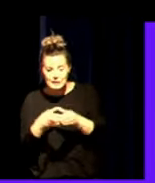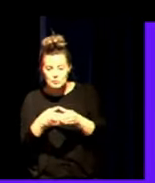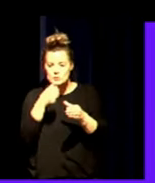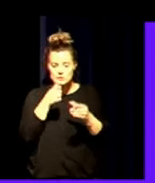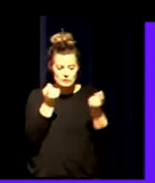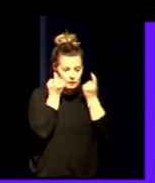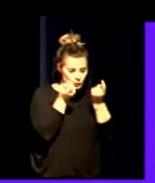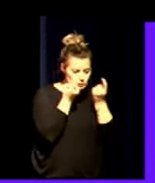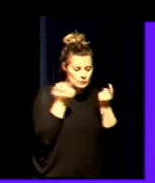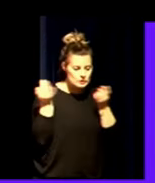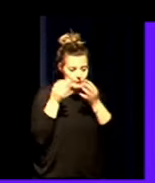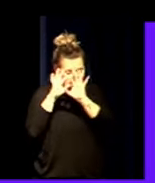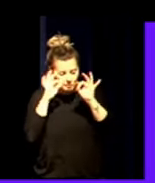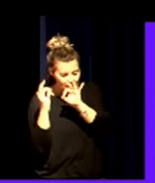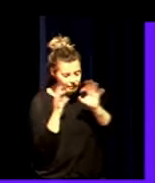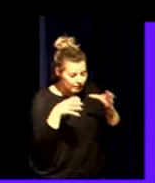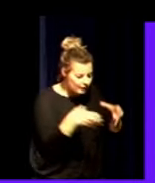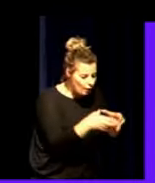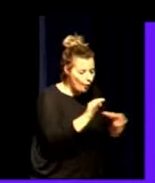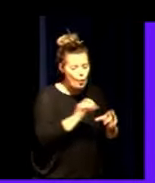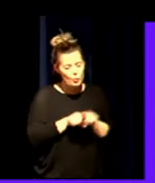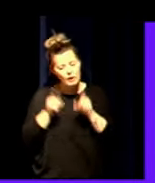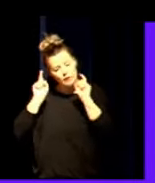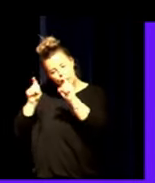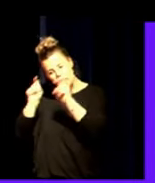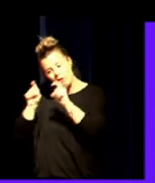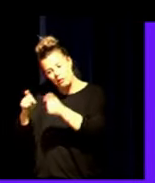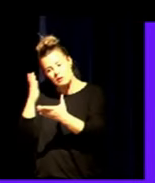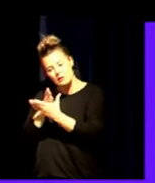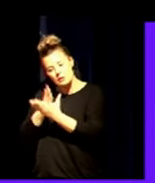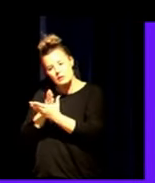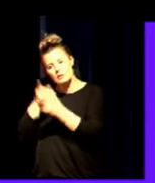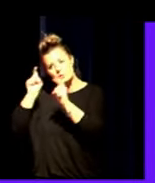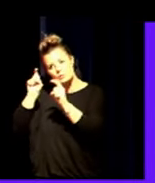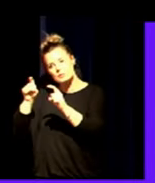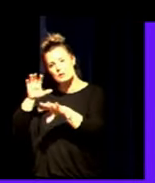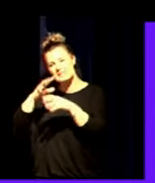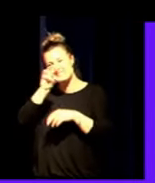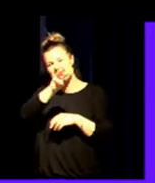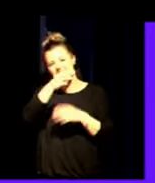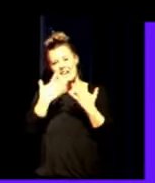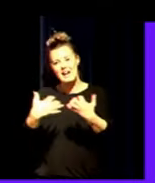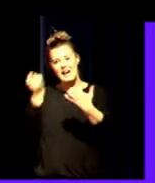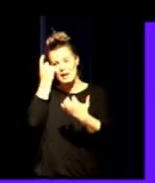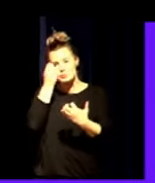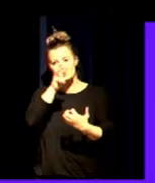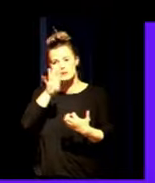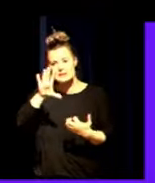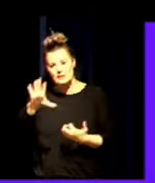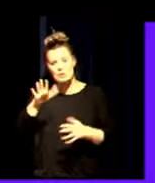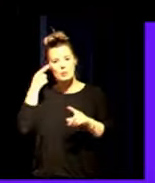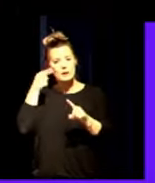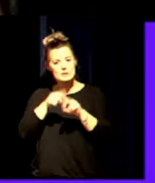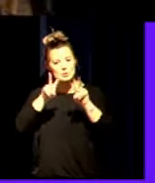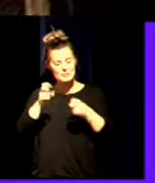alumnado o vamos en la tutoría a dar formación a toda la clase, a los 35, para que todos estén formados en empatía? ¿O